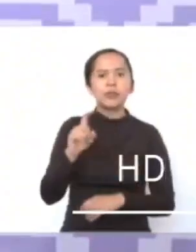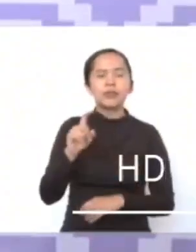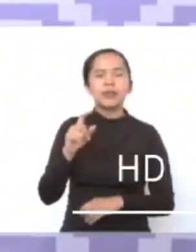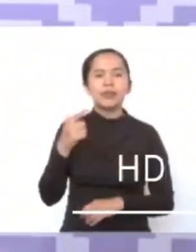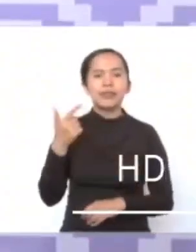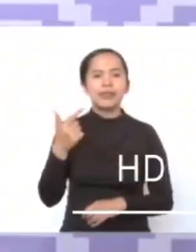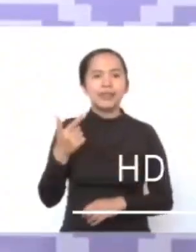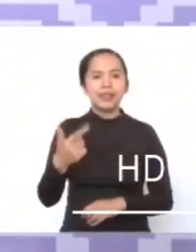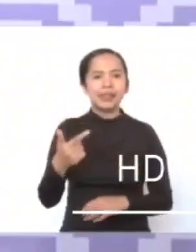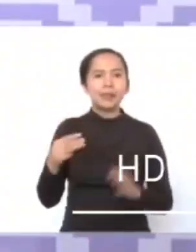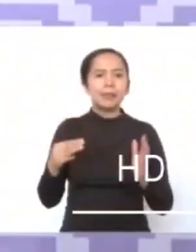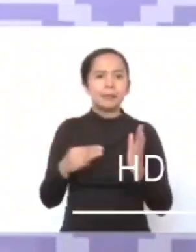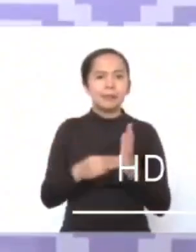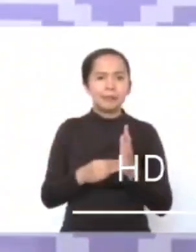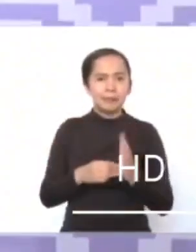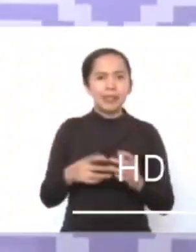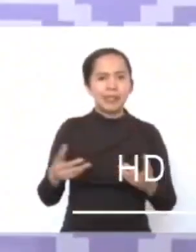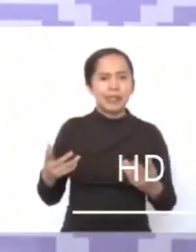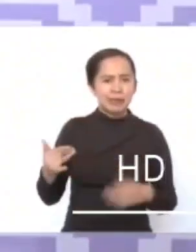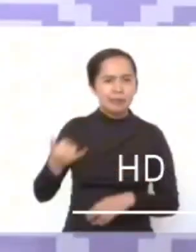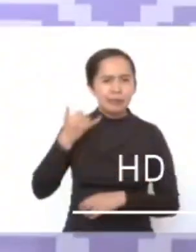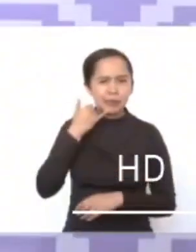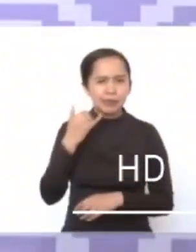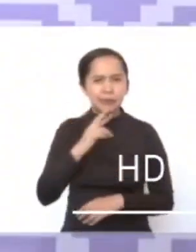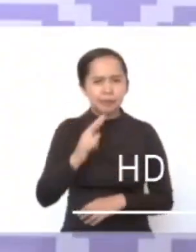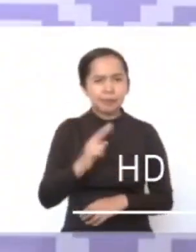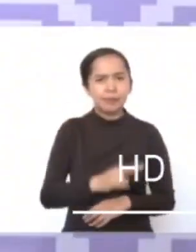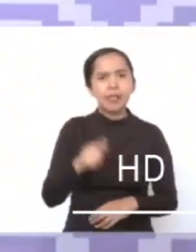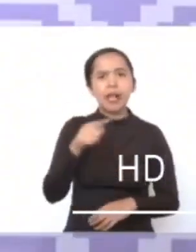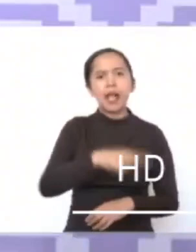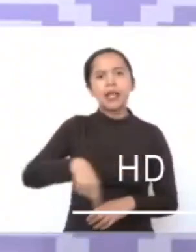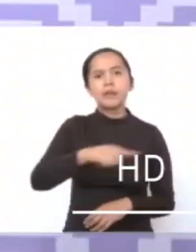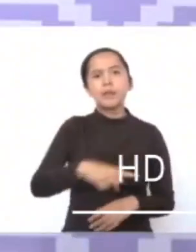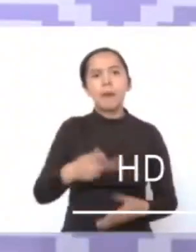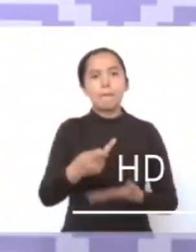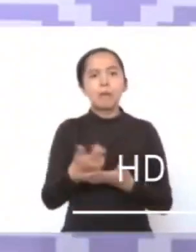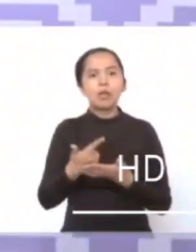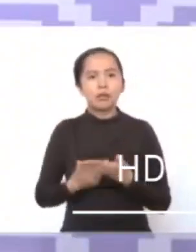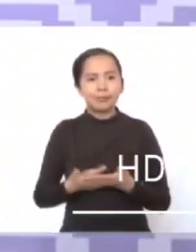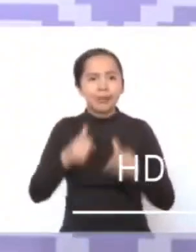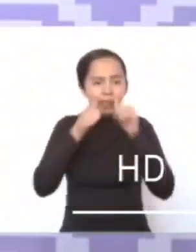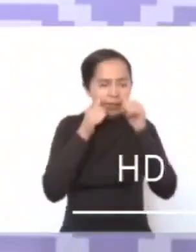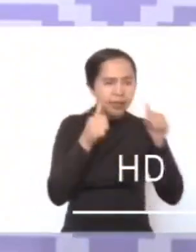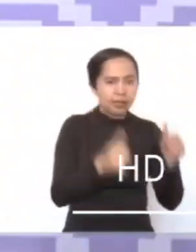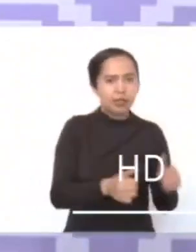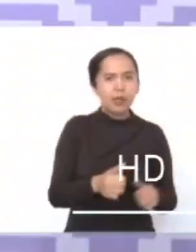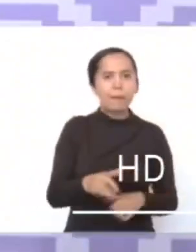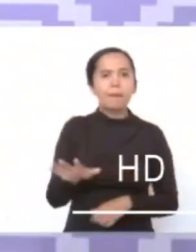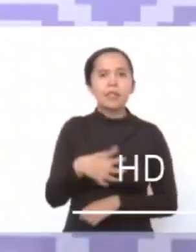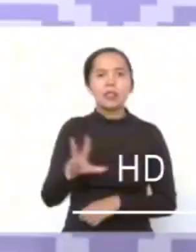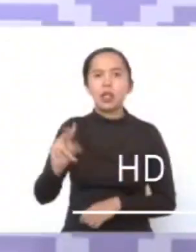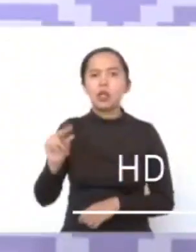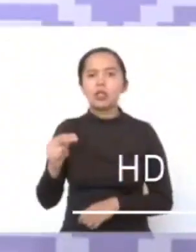103.720 llamadas en un protocolo integral de atención. De estas,